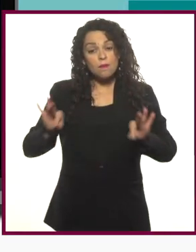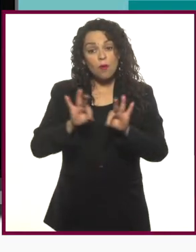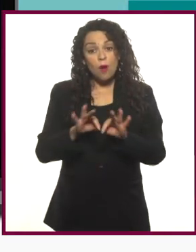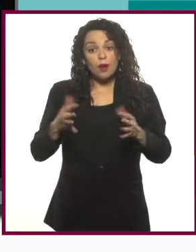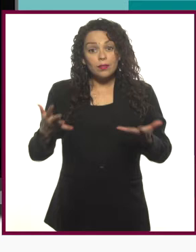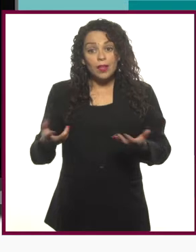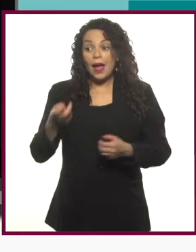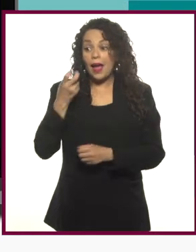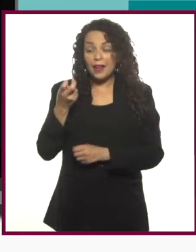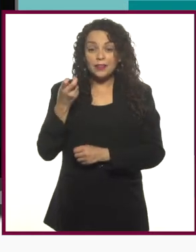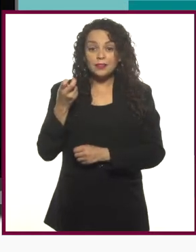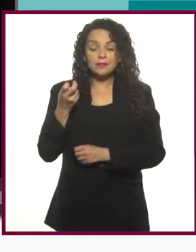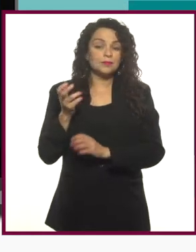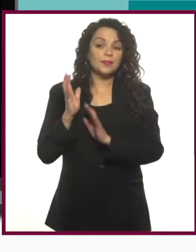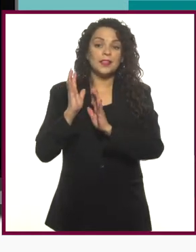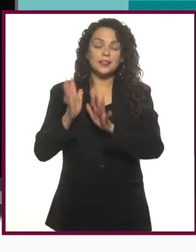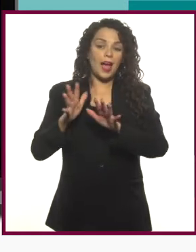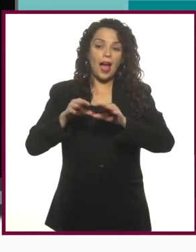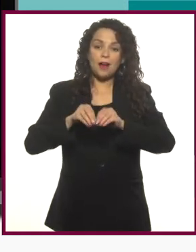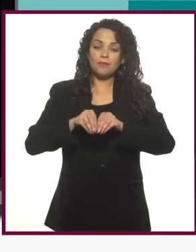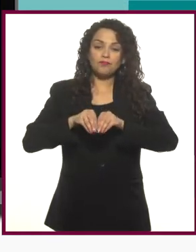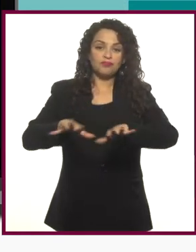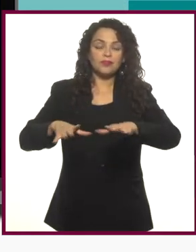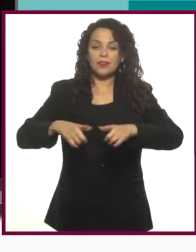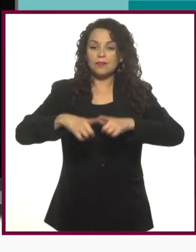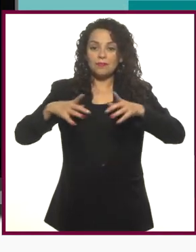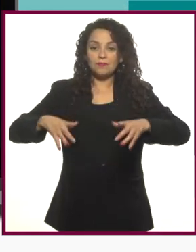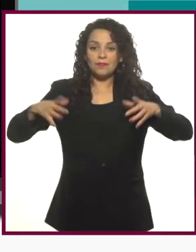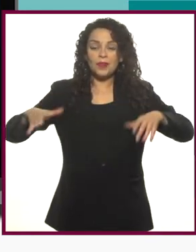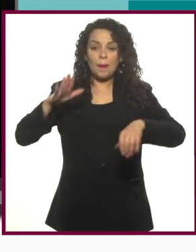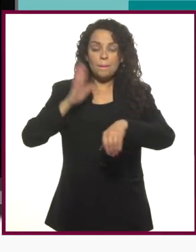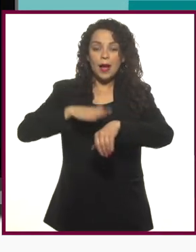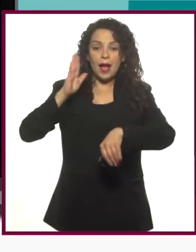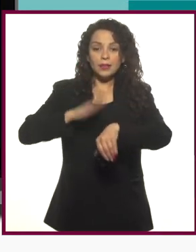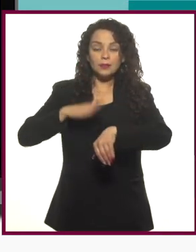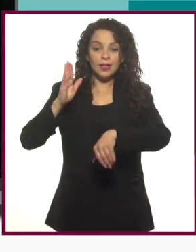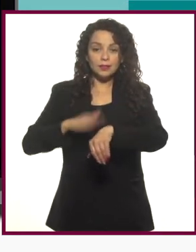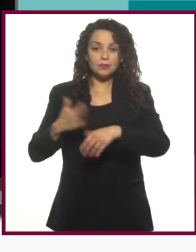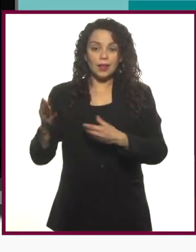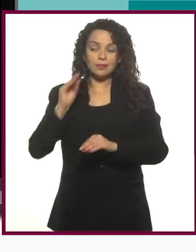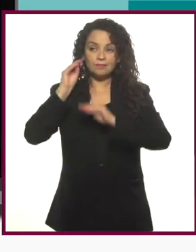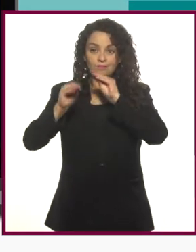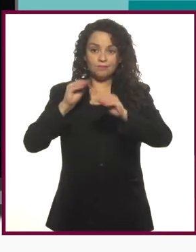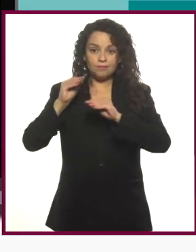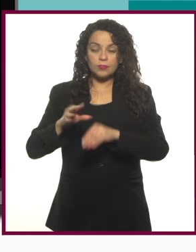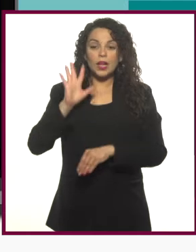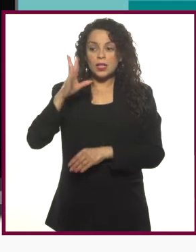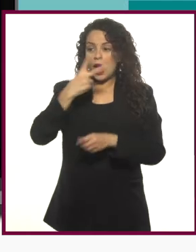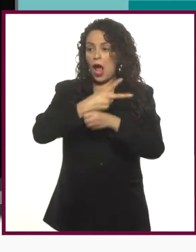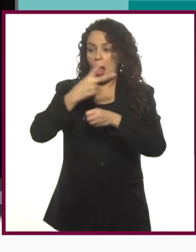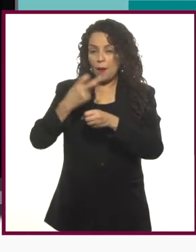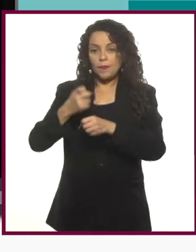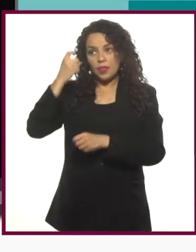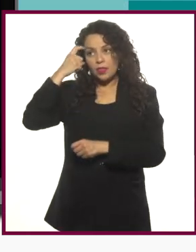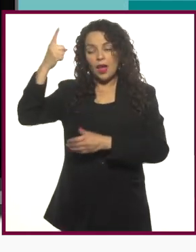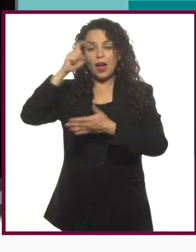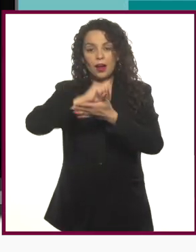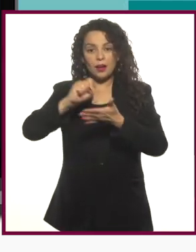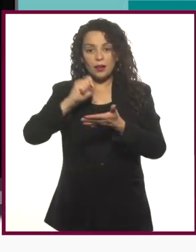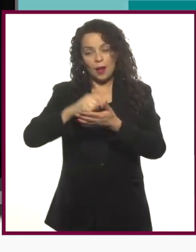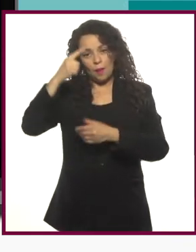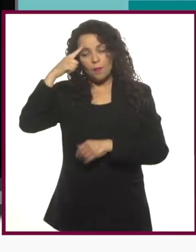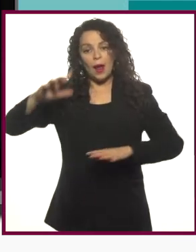sección que pues se proliferó y ya se invitó incluso a autores